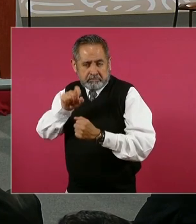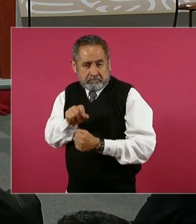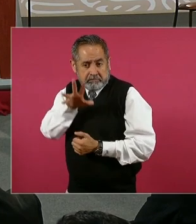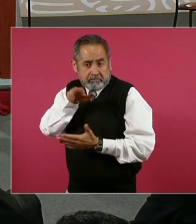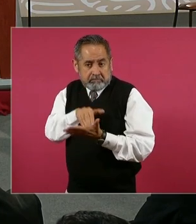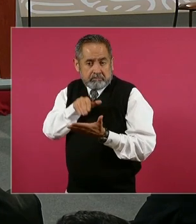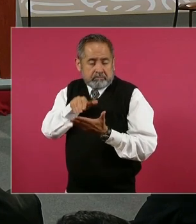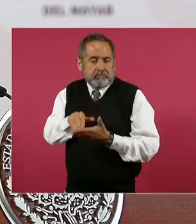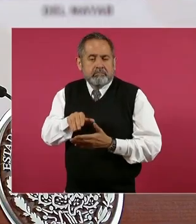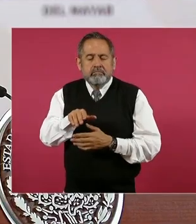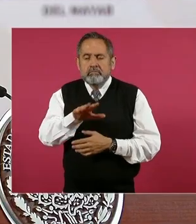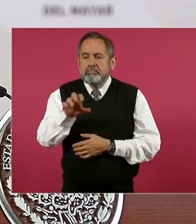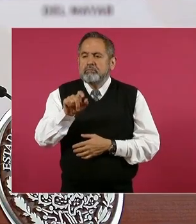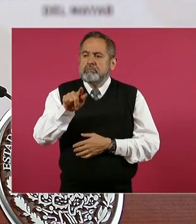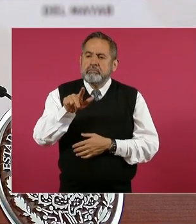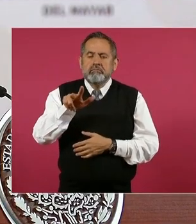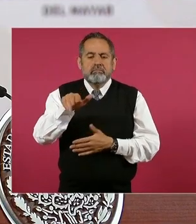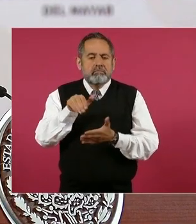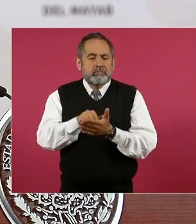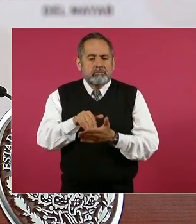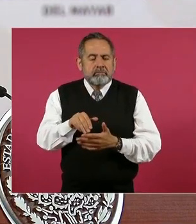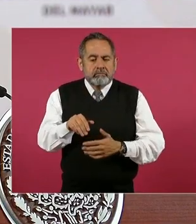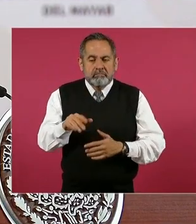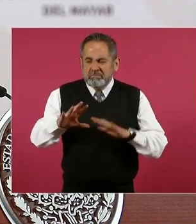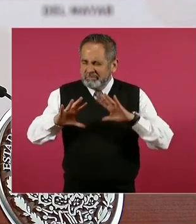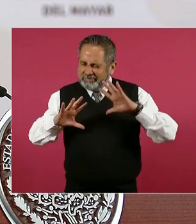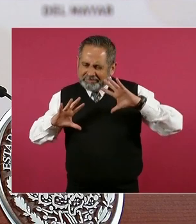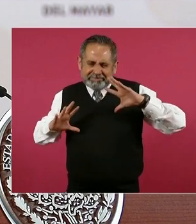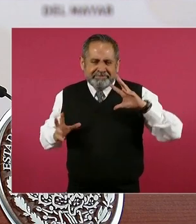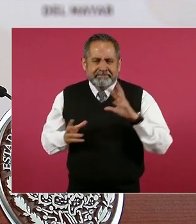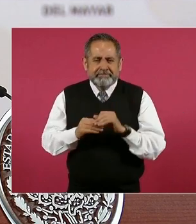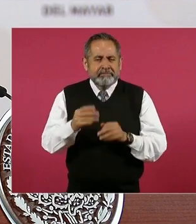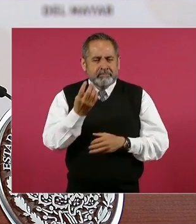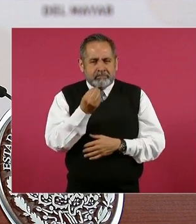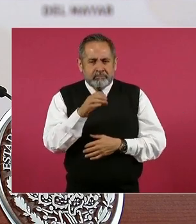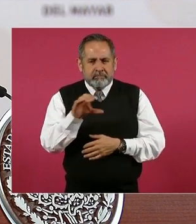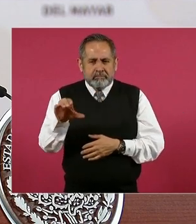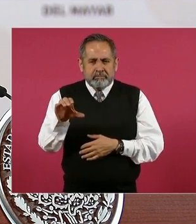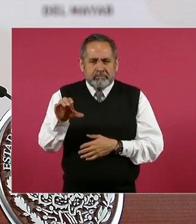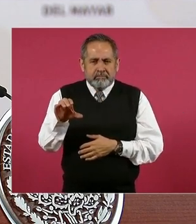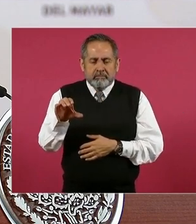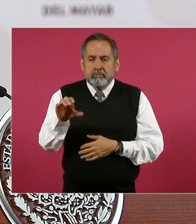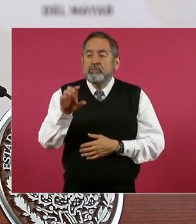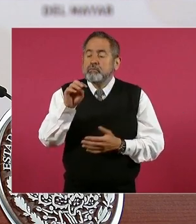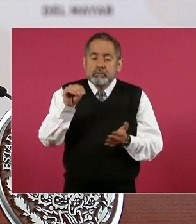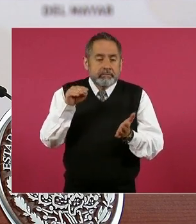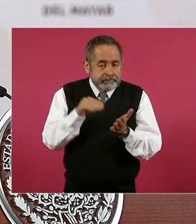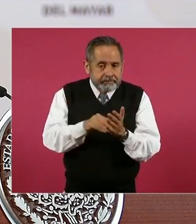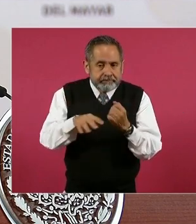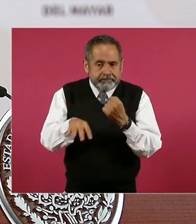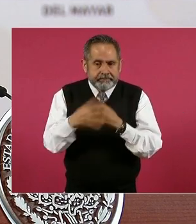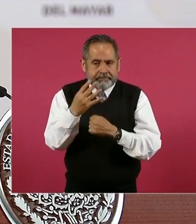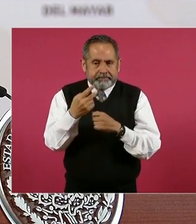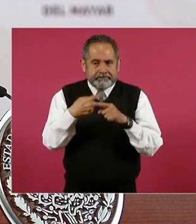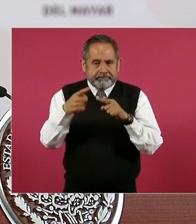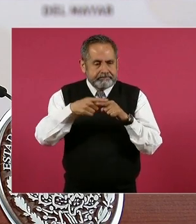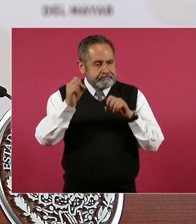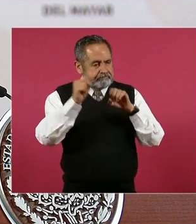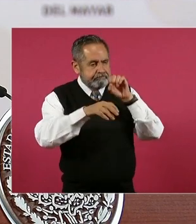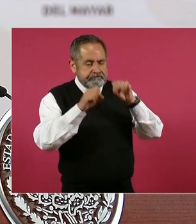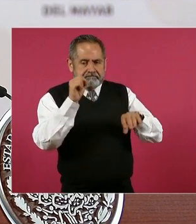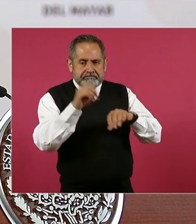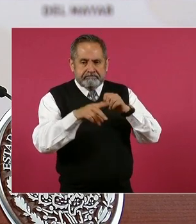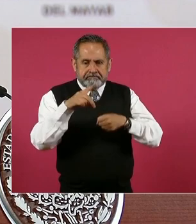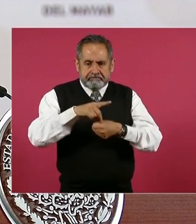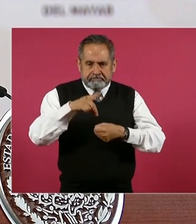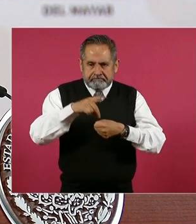p18 centavos que dan un gran total de 9 9014 operaciones